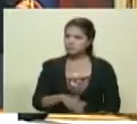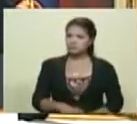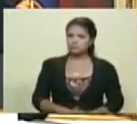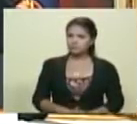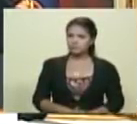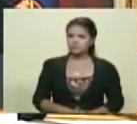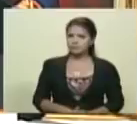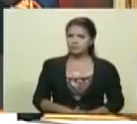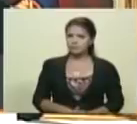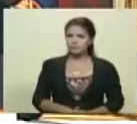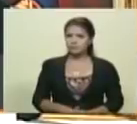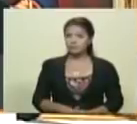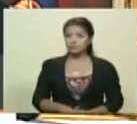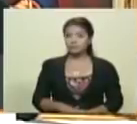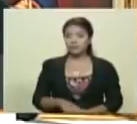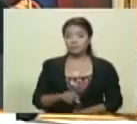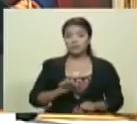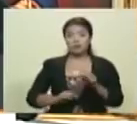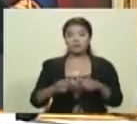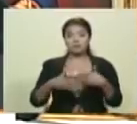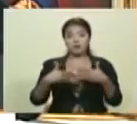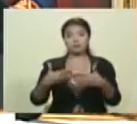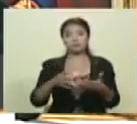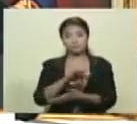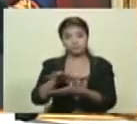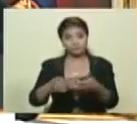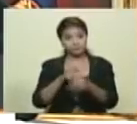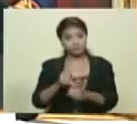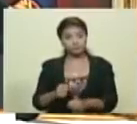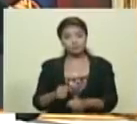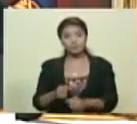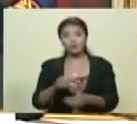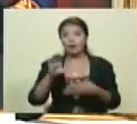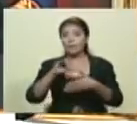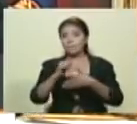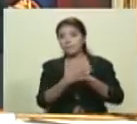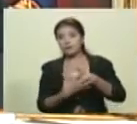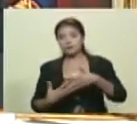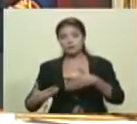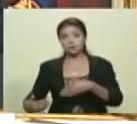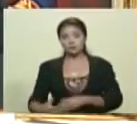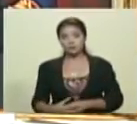para evitar una tragedia en América del Sur.